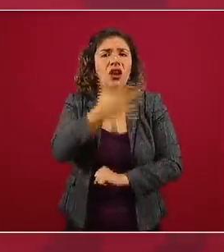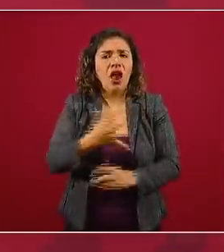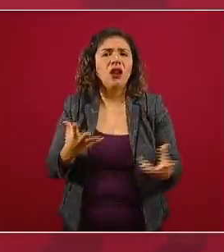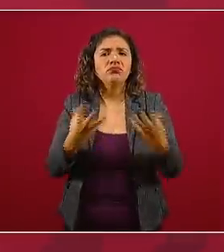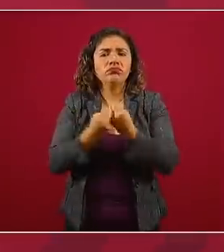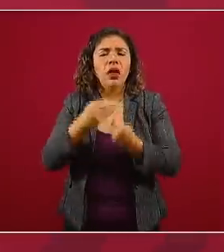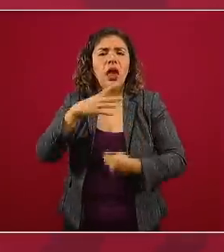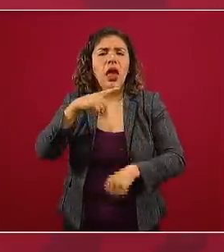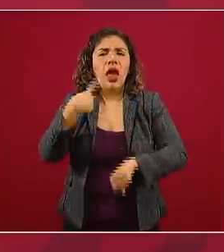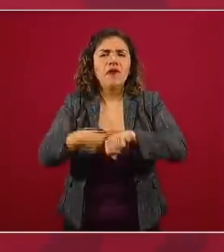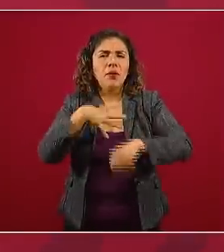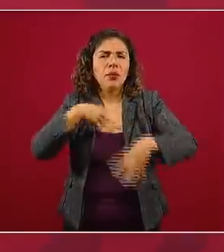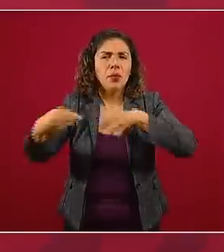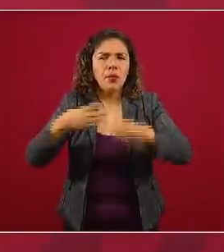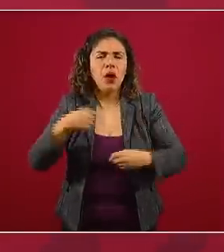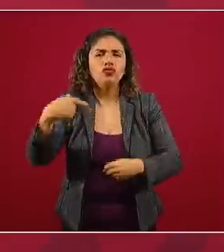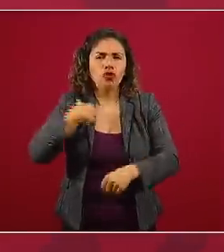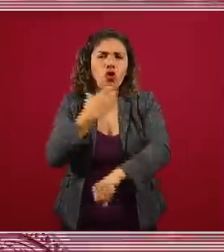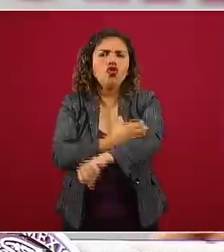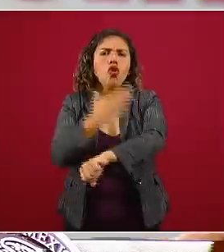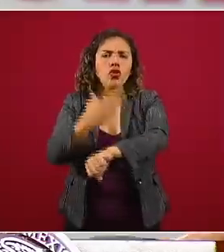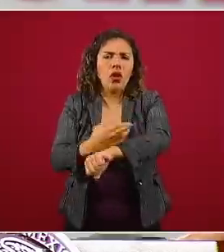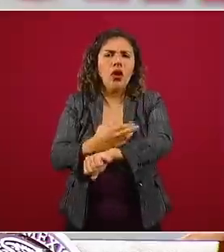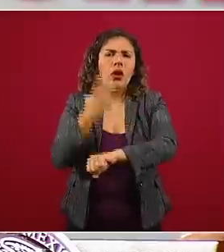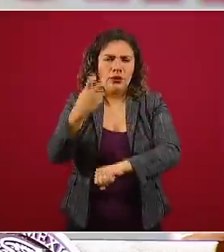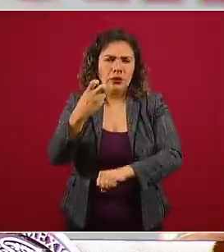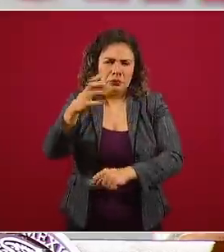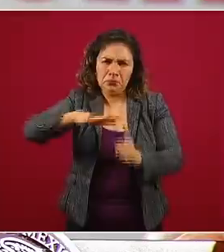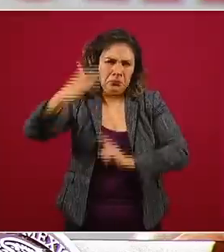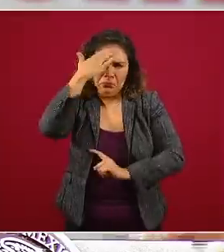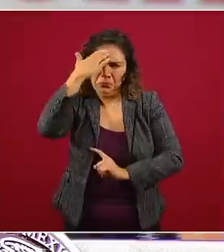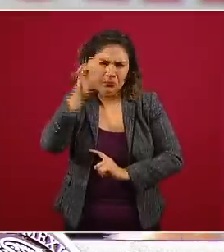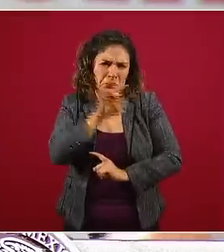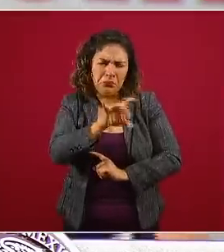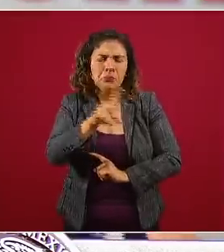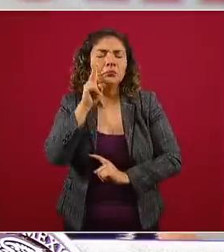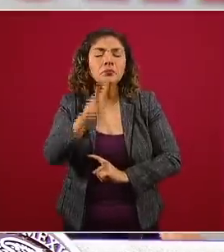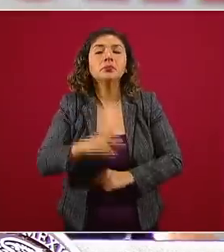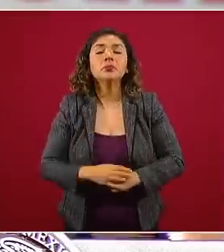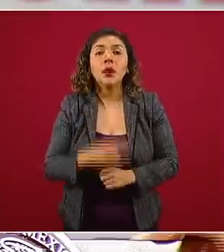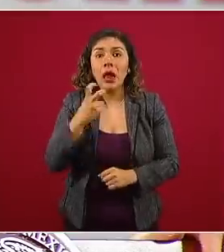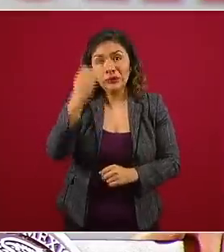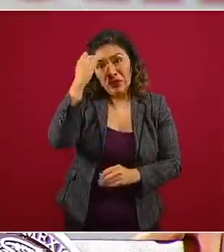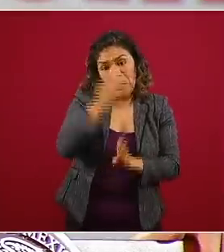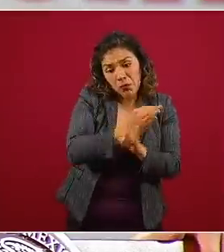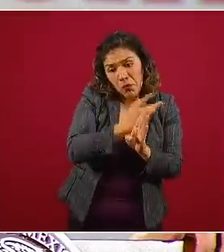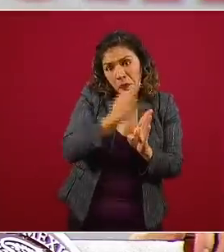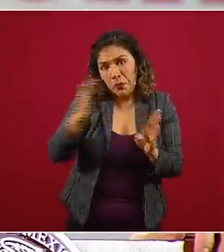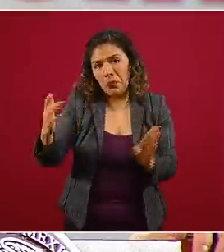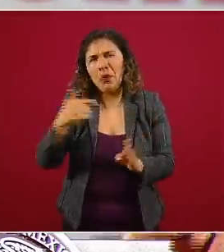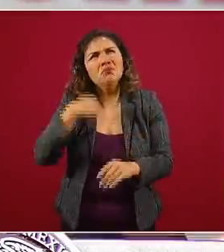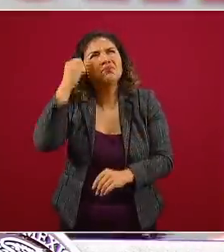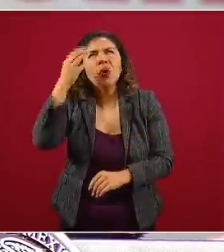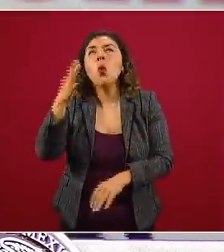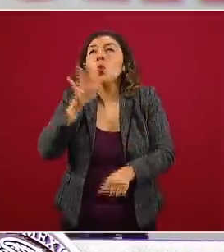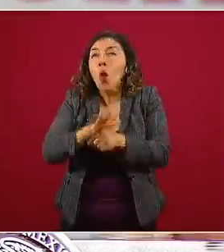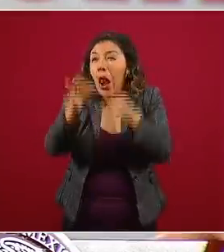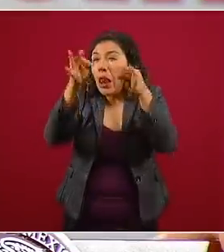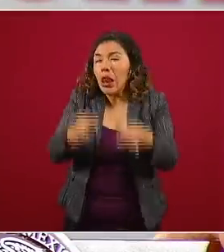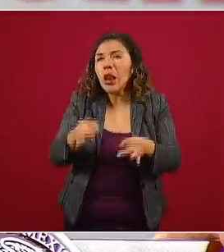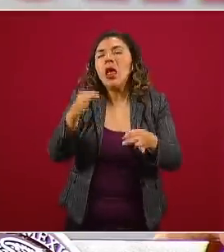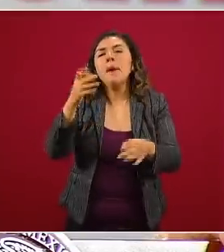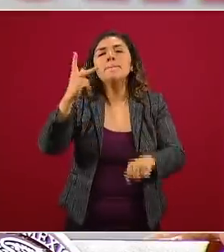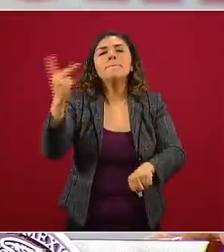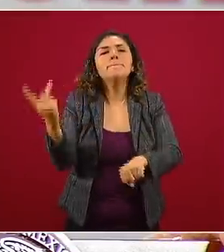coordinaba el sistema nacional de vigilancia de biológica este es un hecho conocido y en esos años no me acuerdo exactamente cuál fue